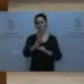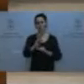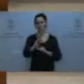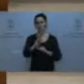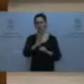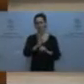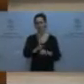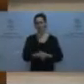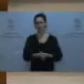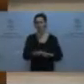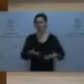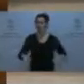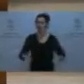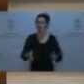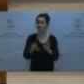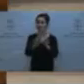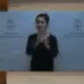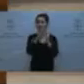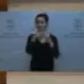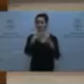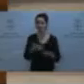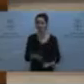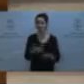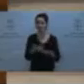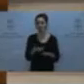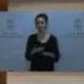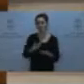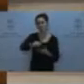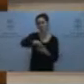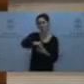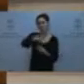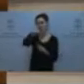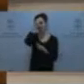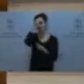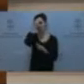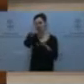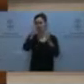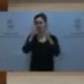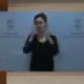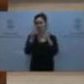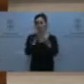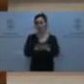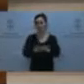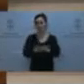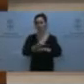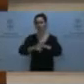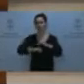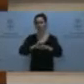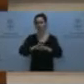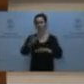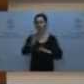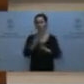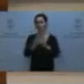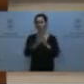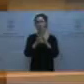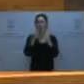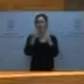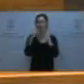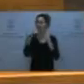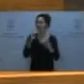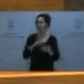por lo tanto, la ley está vigente y no entra en las previsiones del Consejo de Gobierno incumplir la ley. Gracias, señor